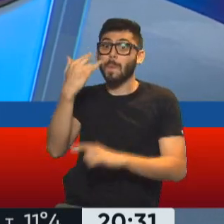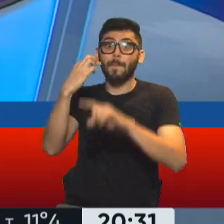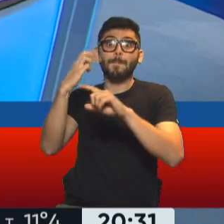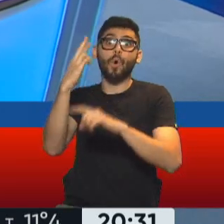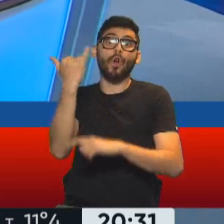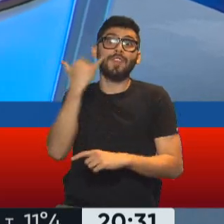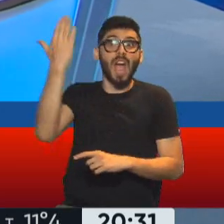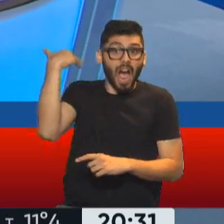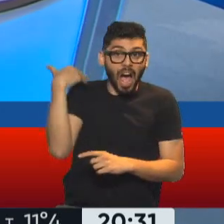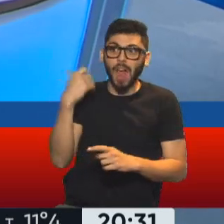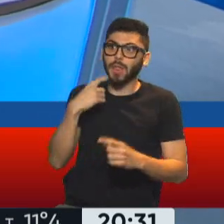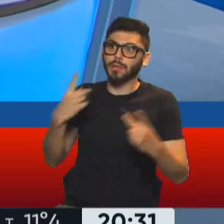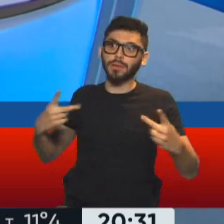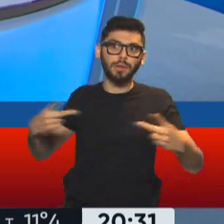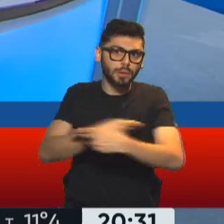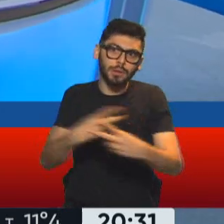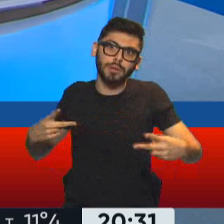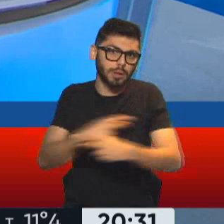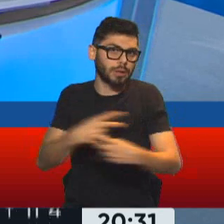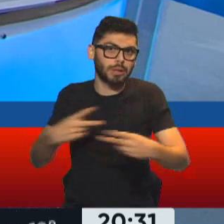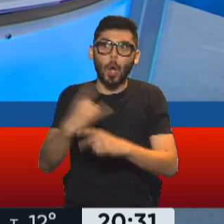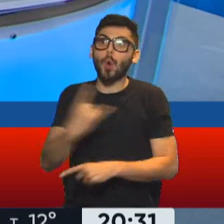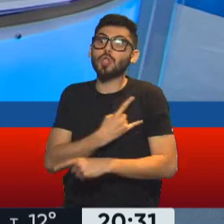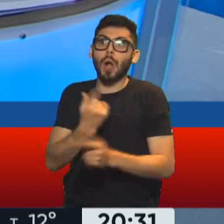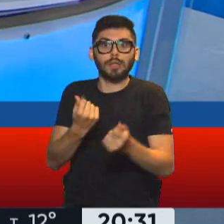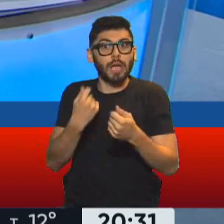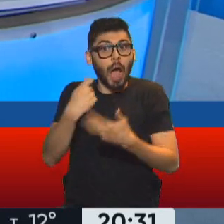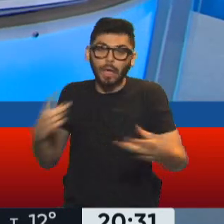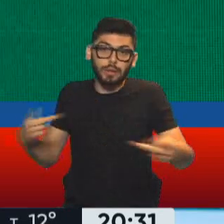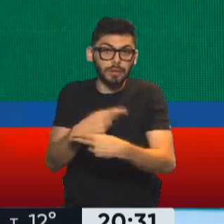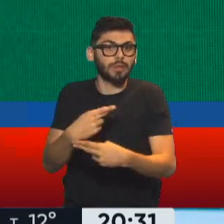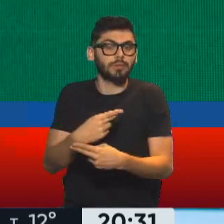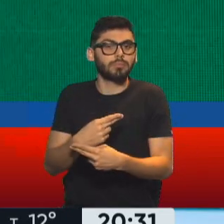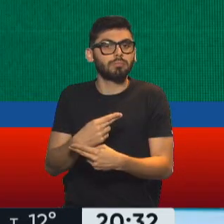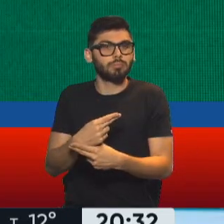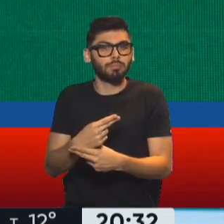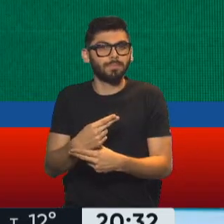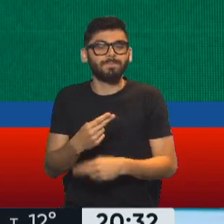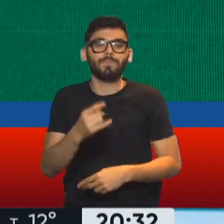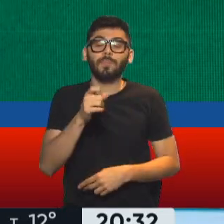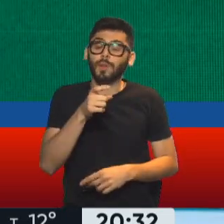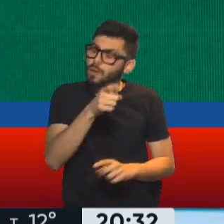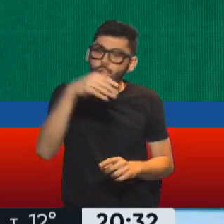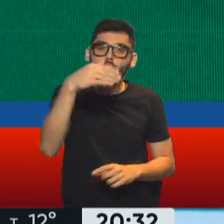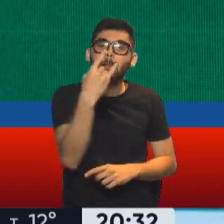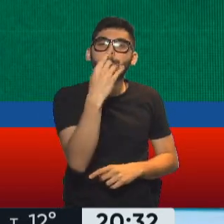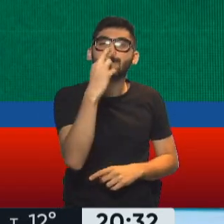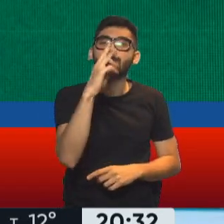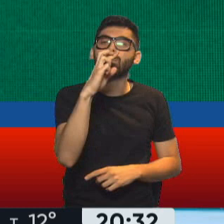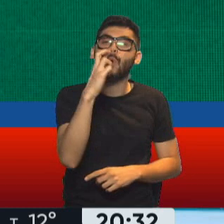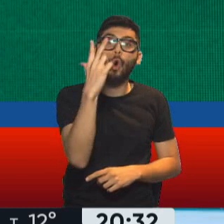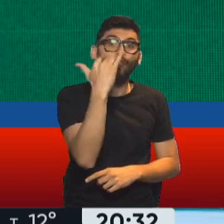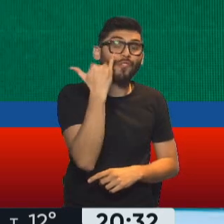las universidades, claro, con todo lo que hace al Estado, ¿no? ¿Le parece bien un Estado chico? Él lo único que hizo siempre fue